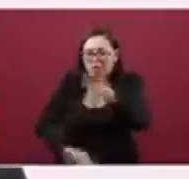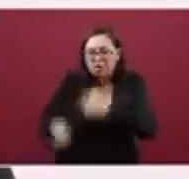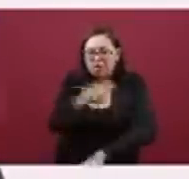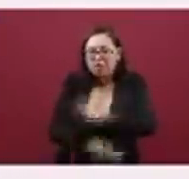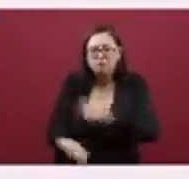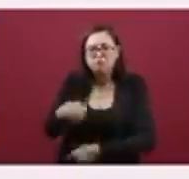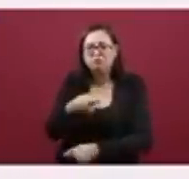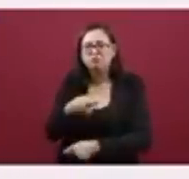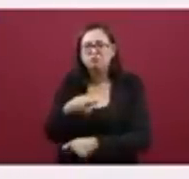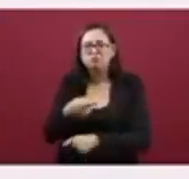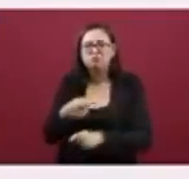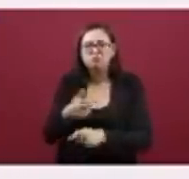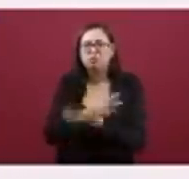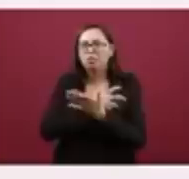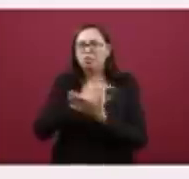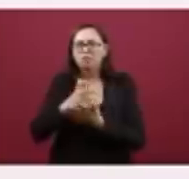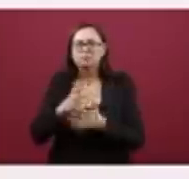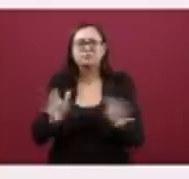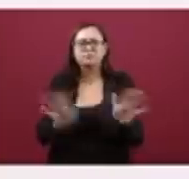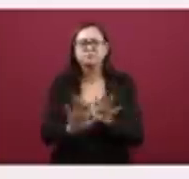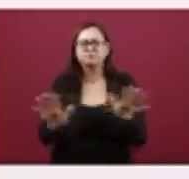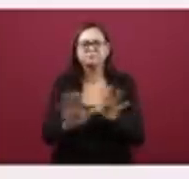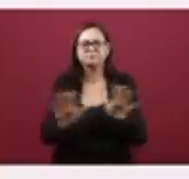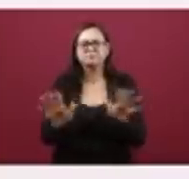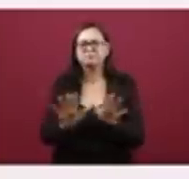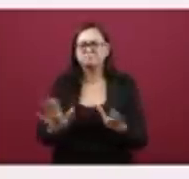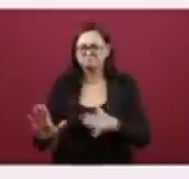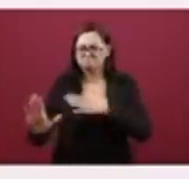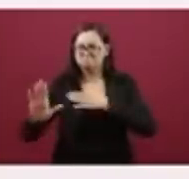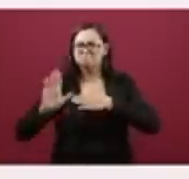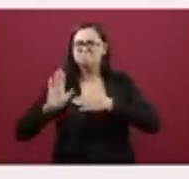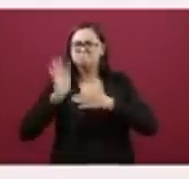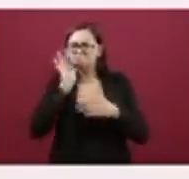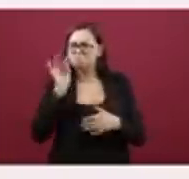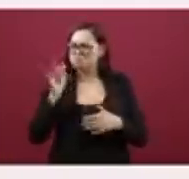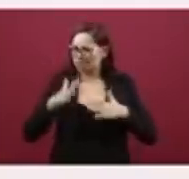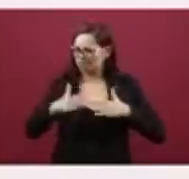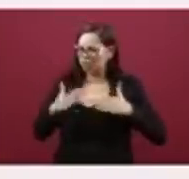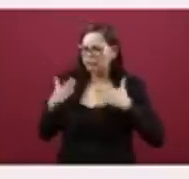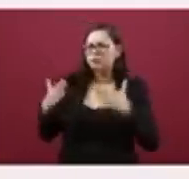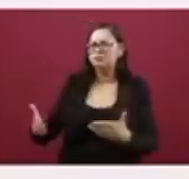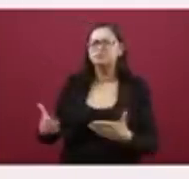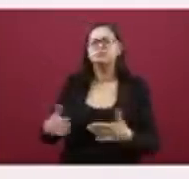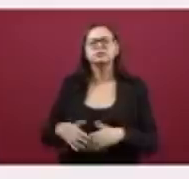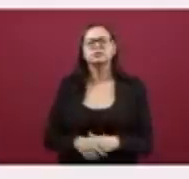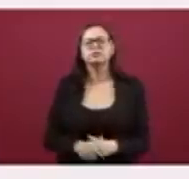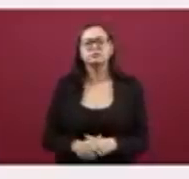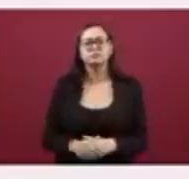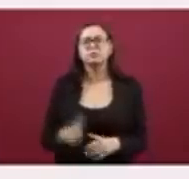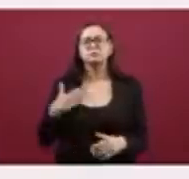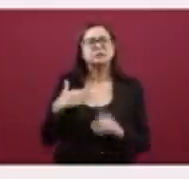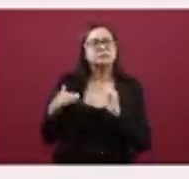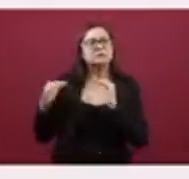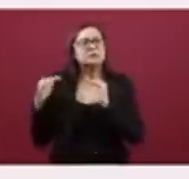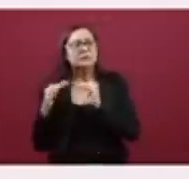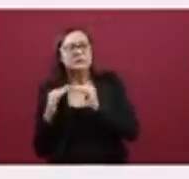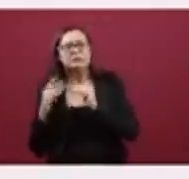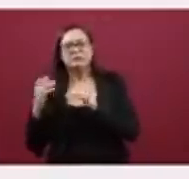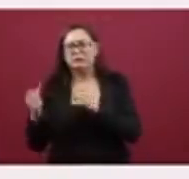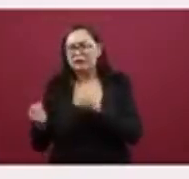excesivos sin dejar nada en garantía